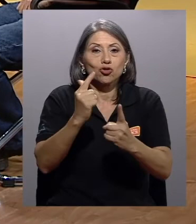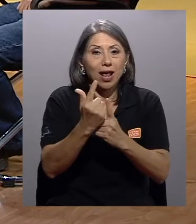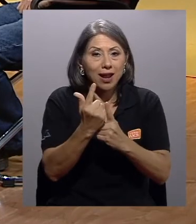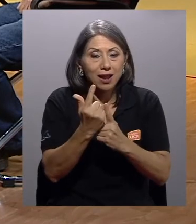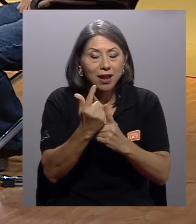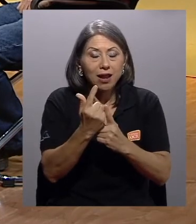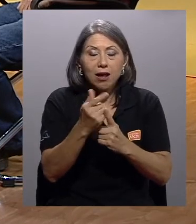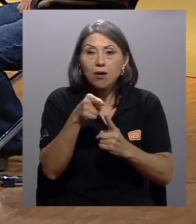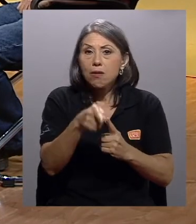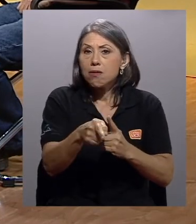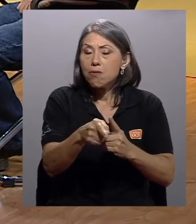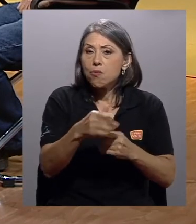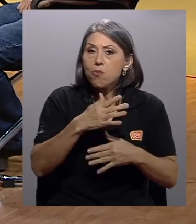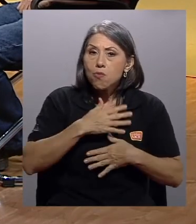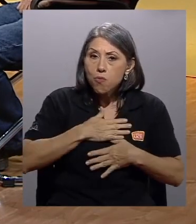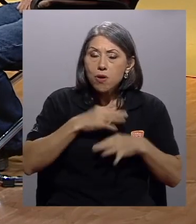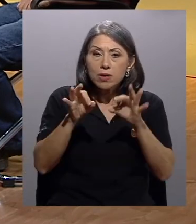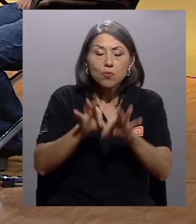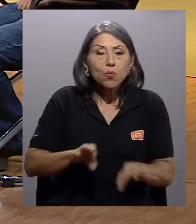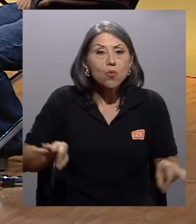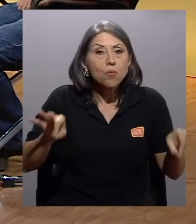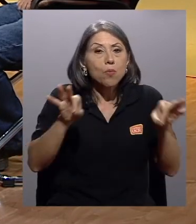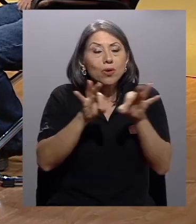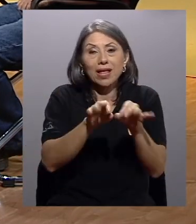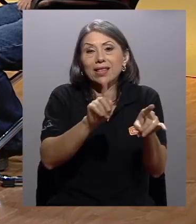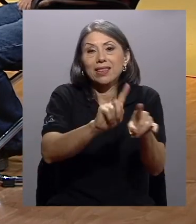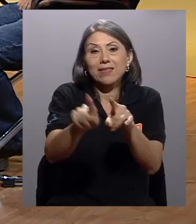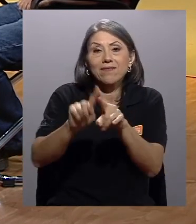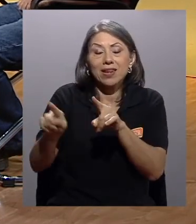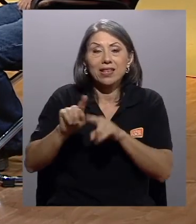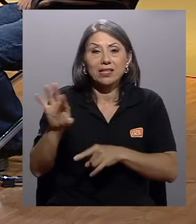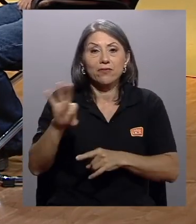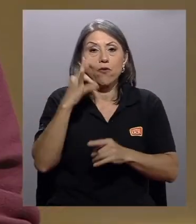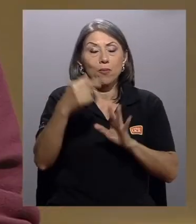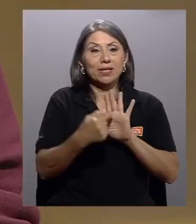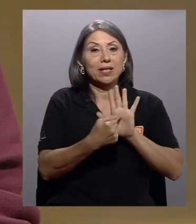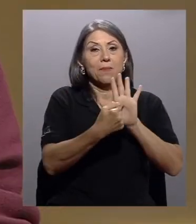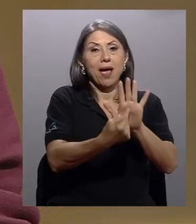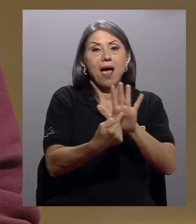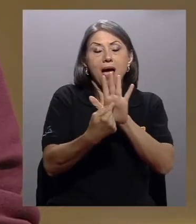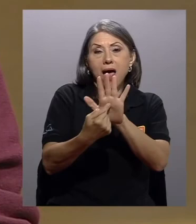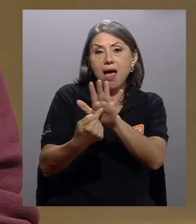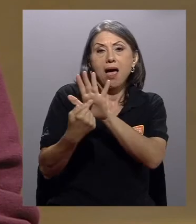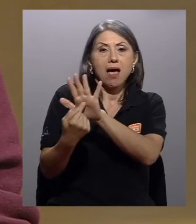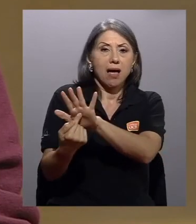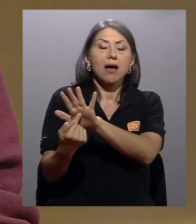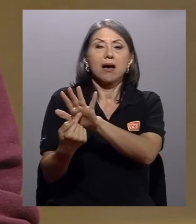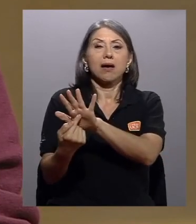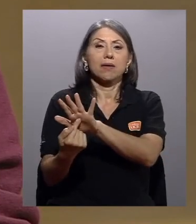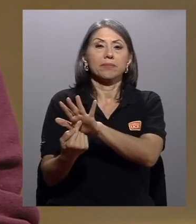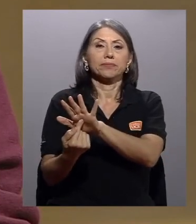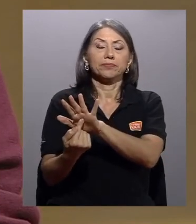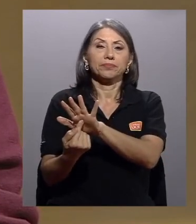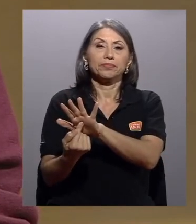muy importante porque son manifestaciones de muy diversa naturaleza que nos están evidenciando